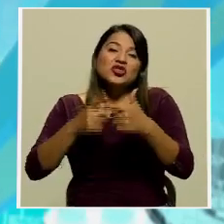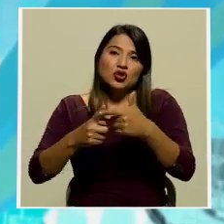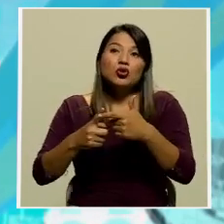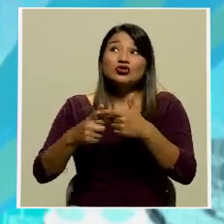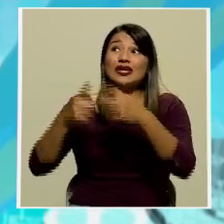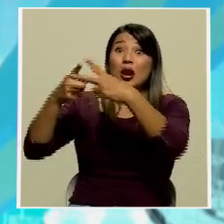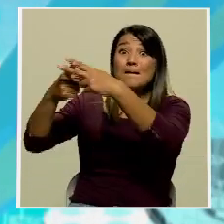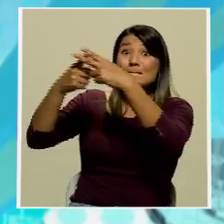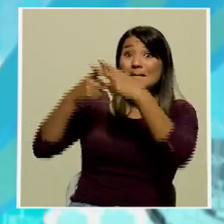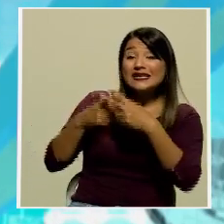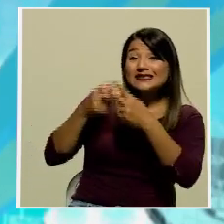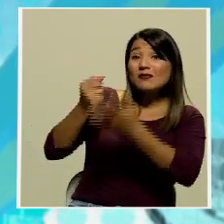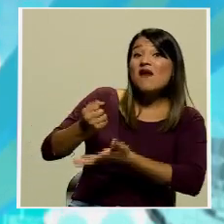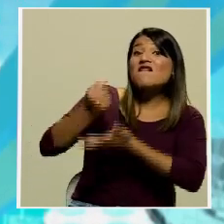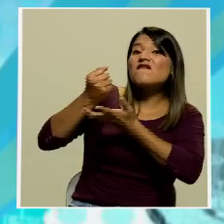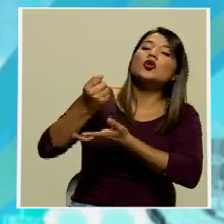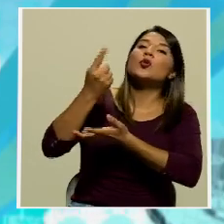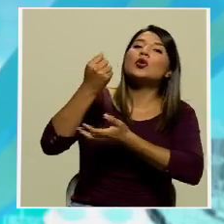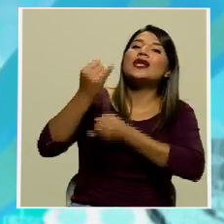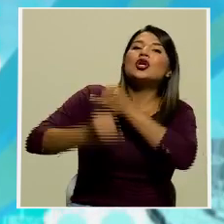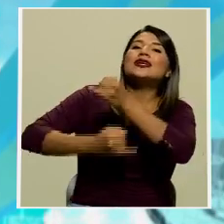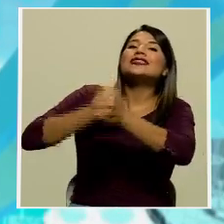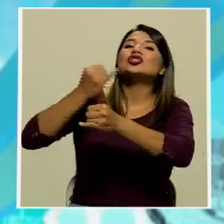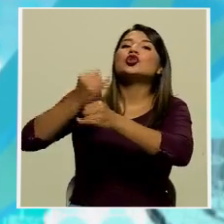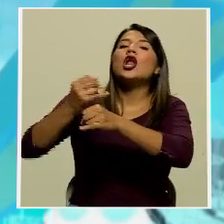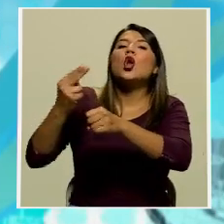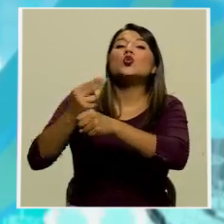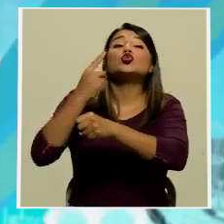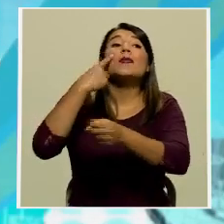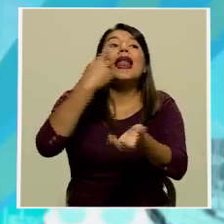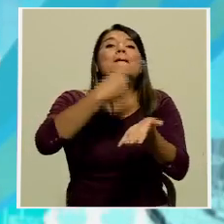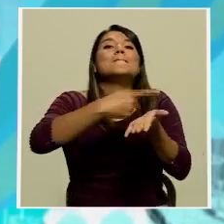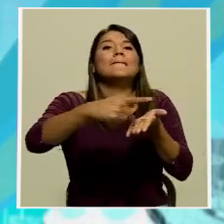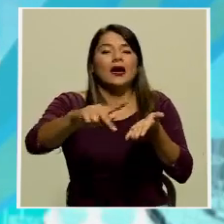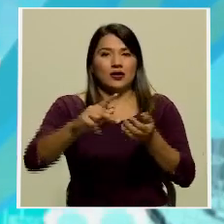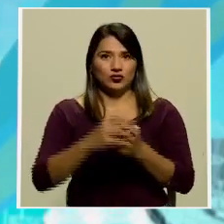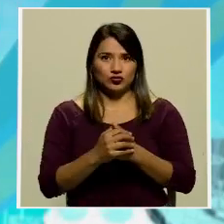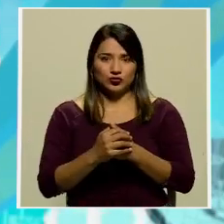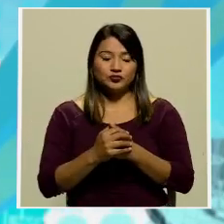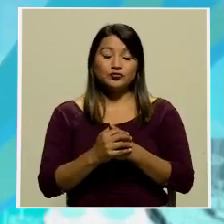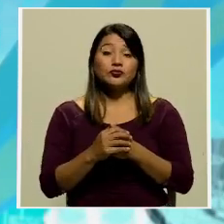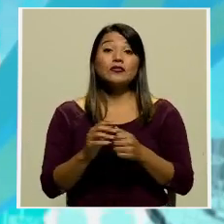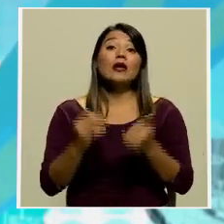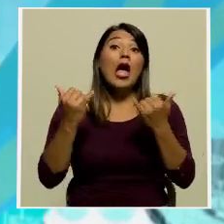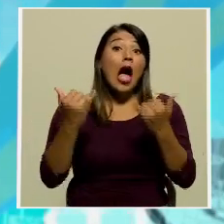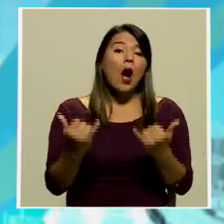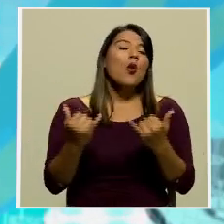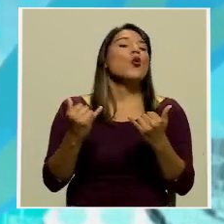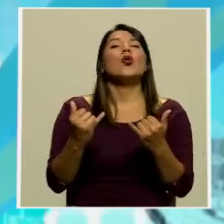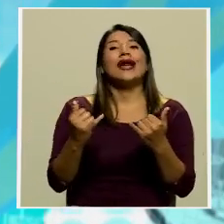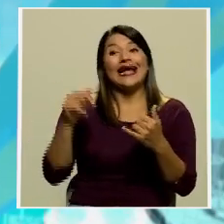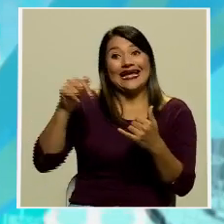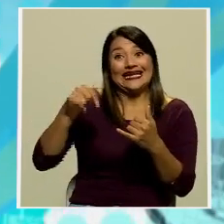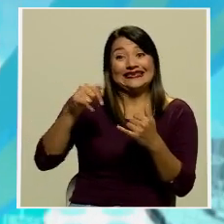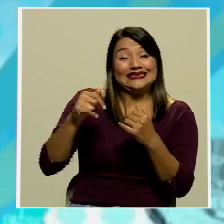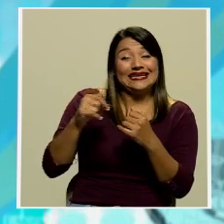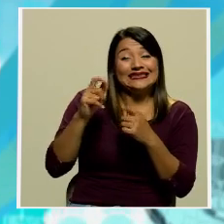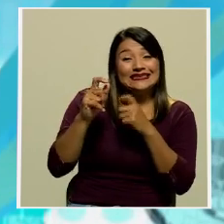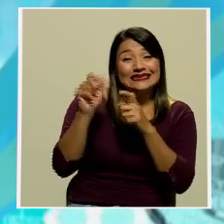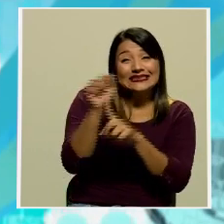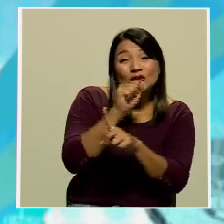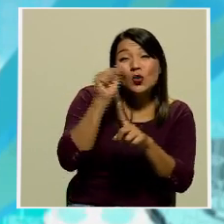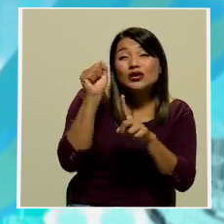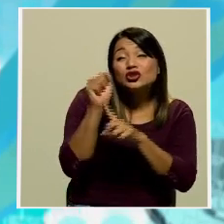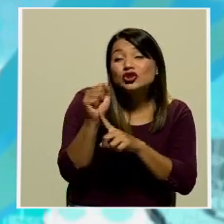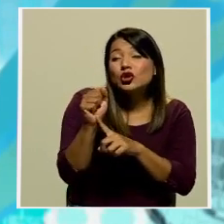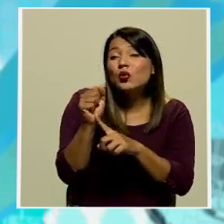son créditos para balanza de pagos. En este caso en particular hay una excepción con Colombia y es una cosa completamente extraordinaria